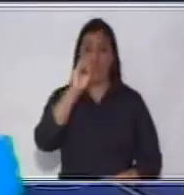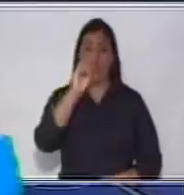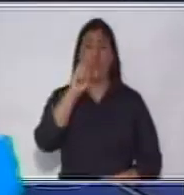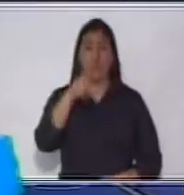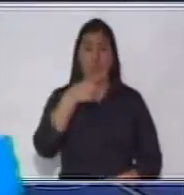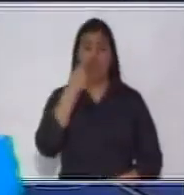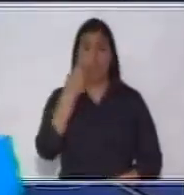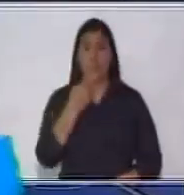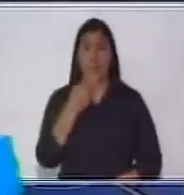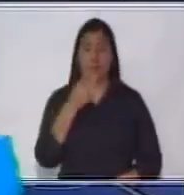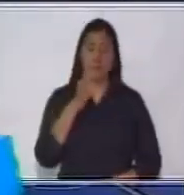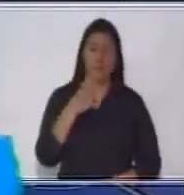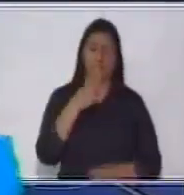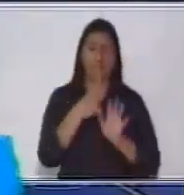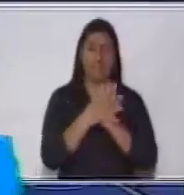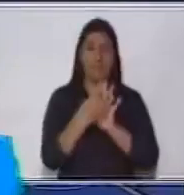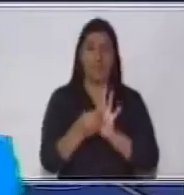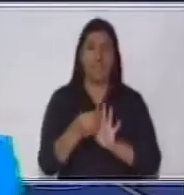Pronúncialo, chaleco.